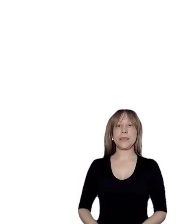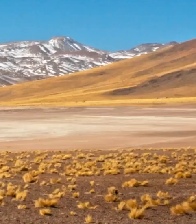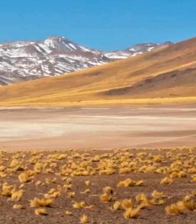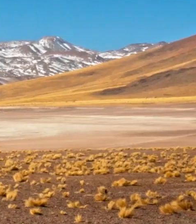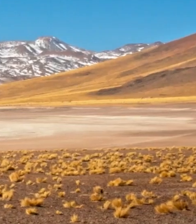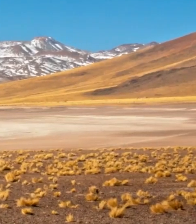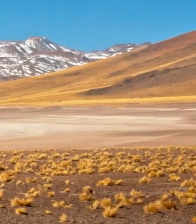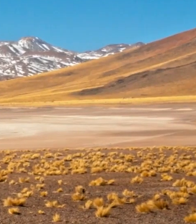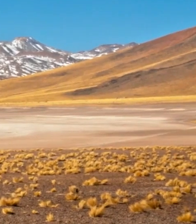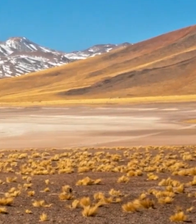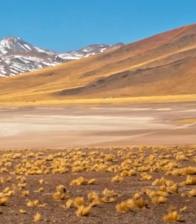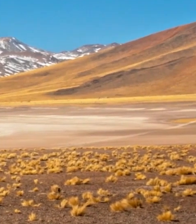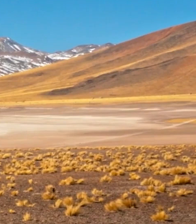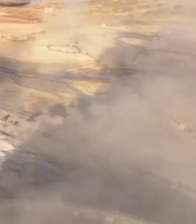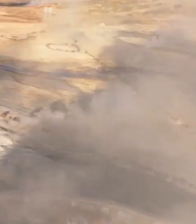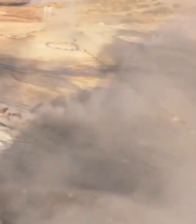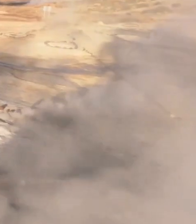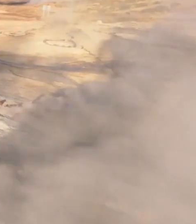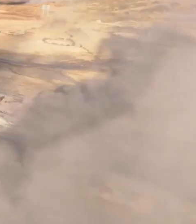Chile.